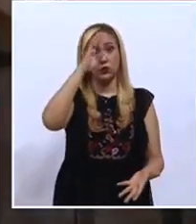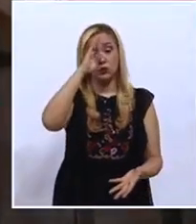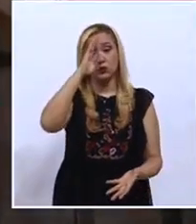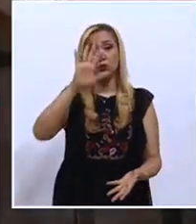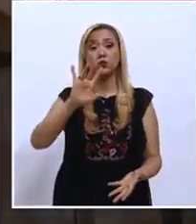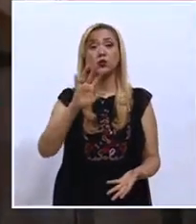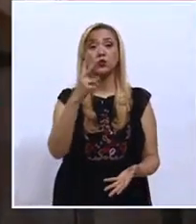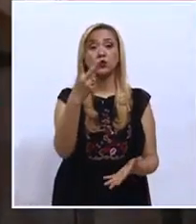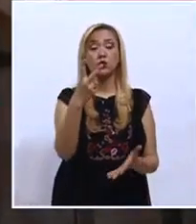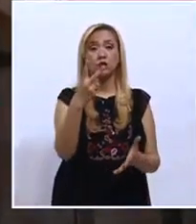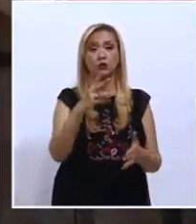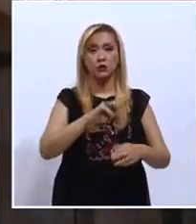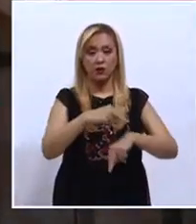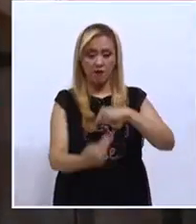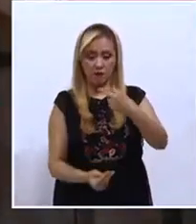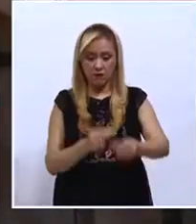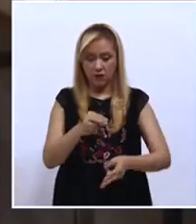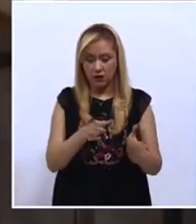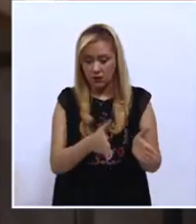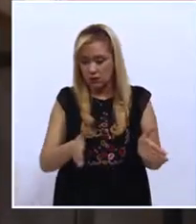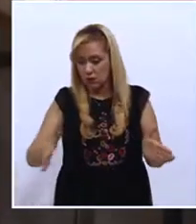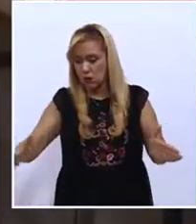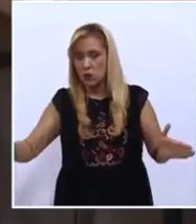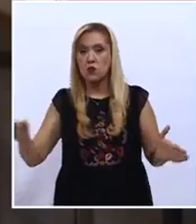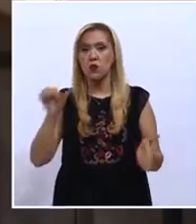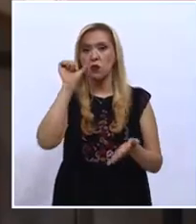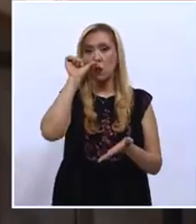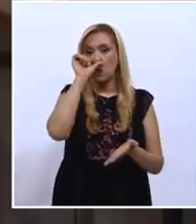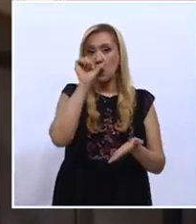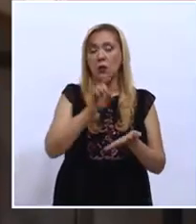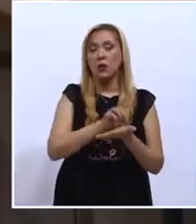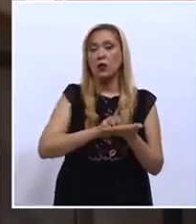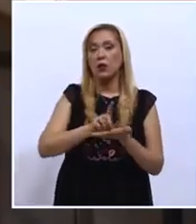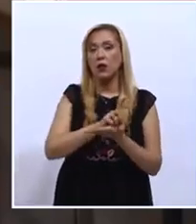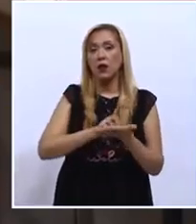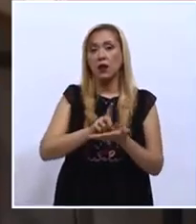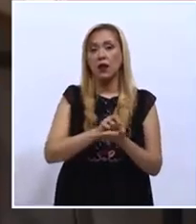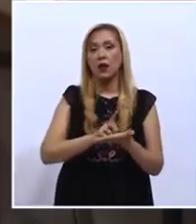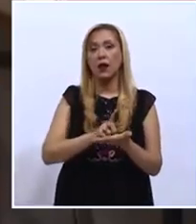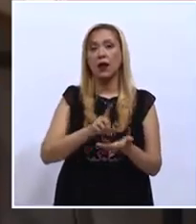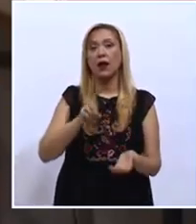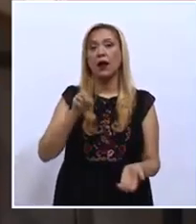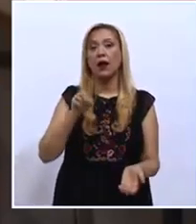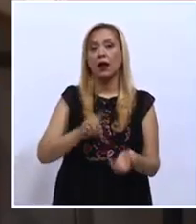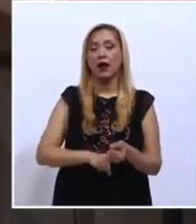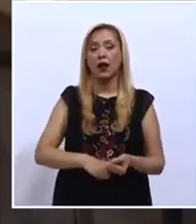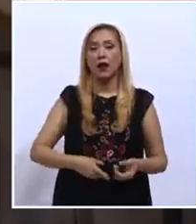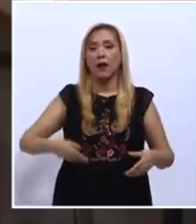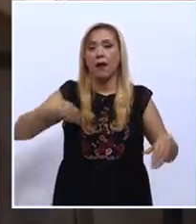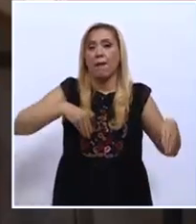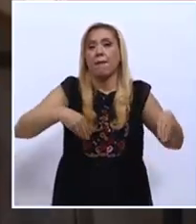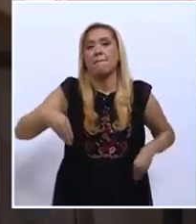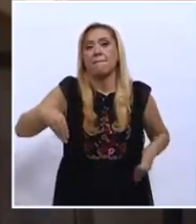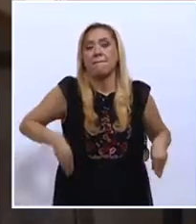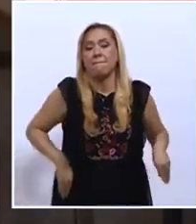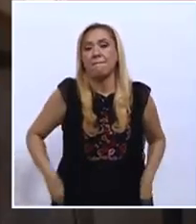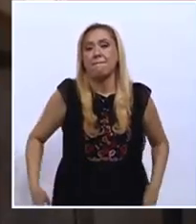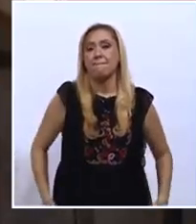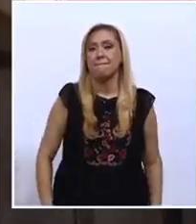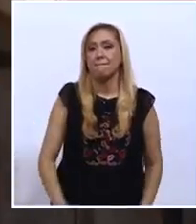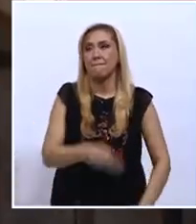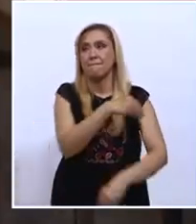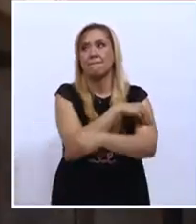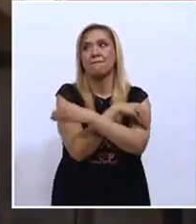52 paquetes con cocaína, los cuales traía pegados en el cuerpo, diversas partes del cuerpo,